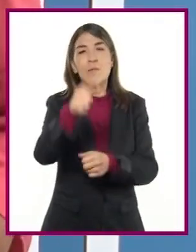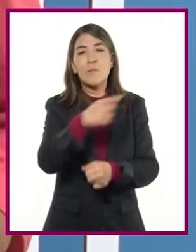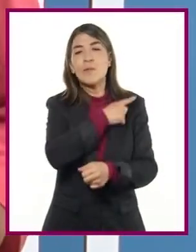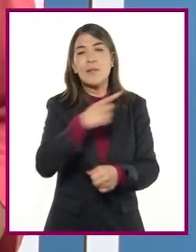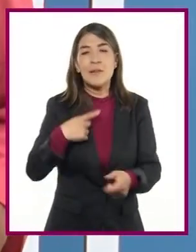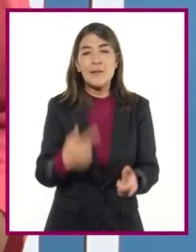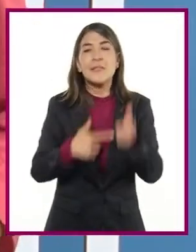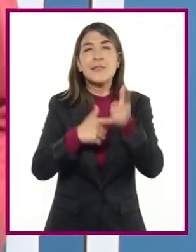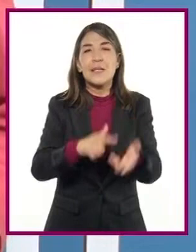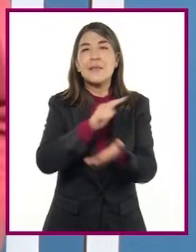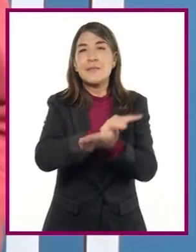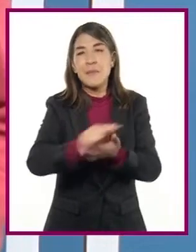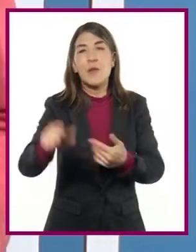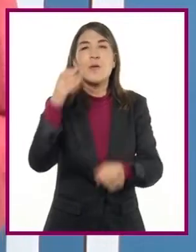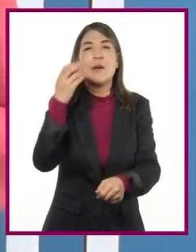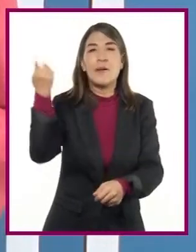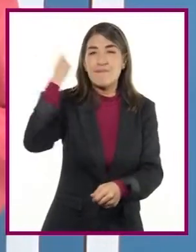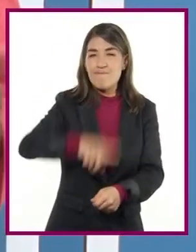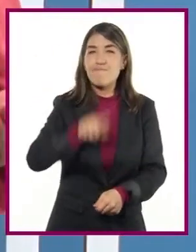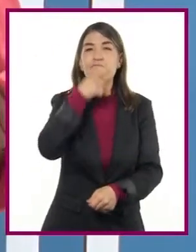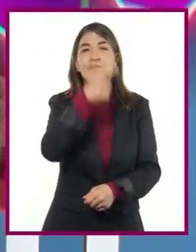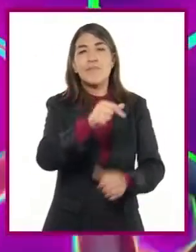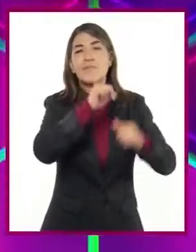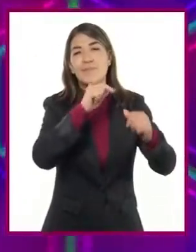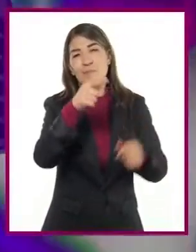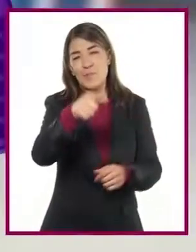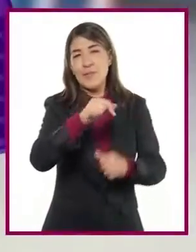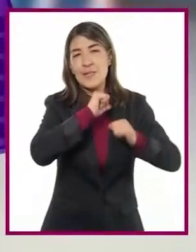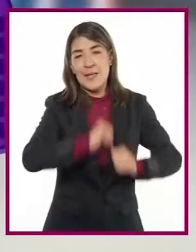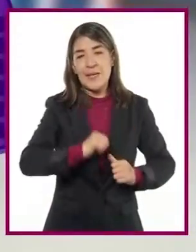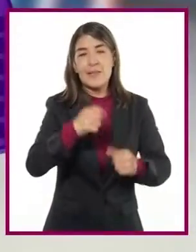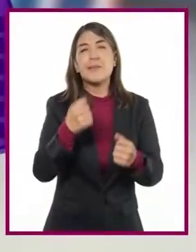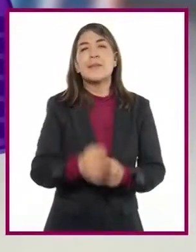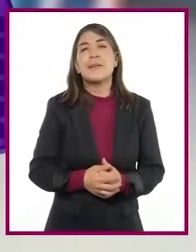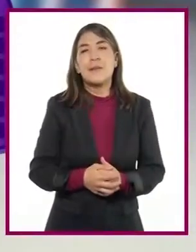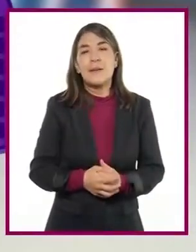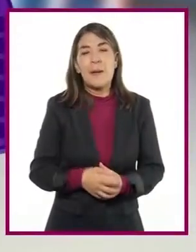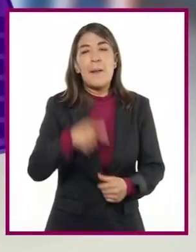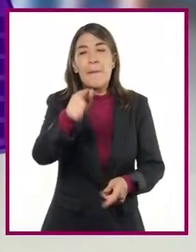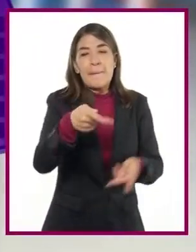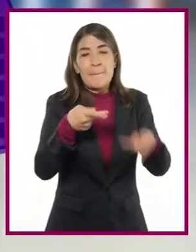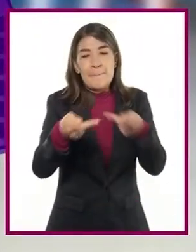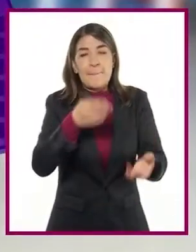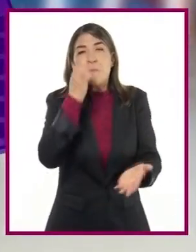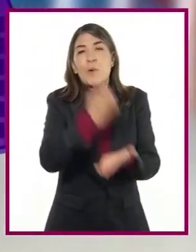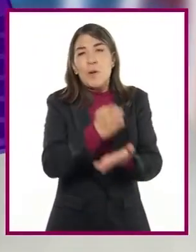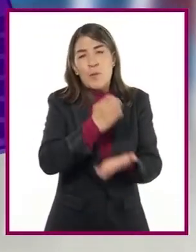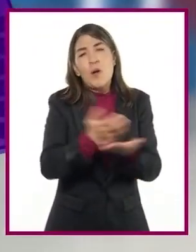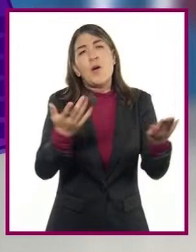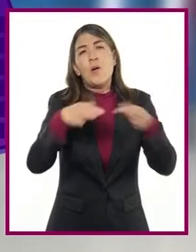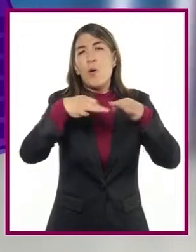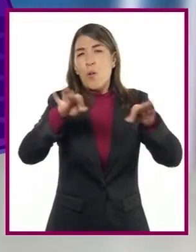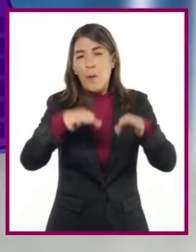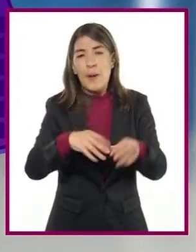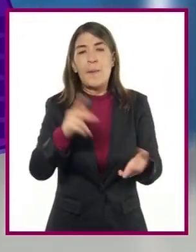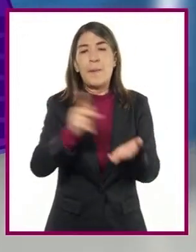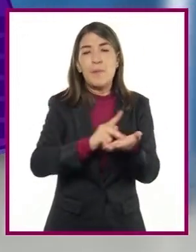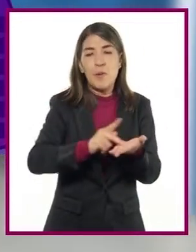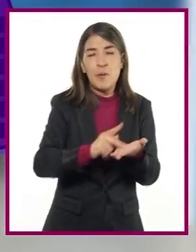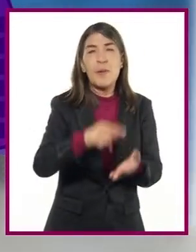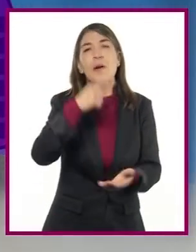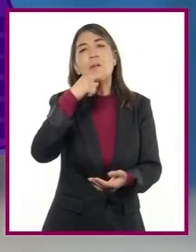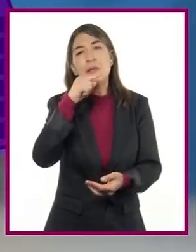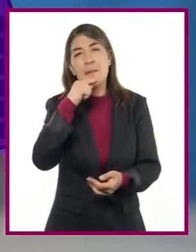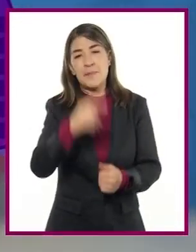de higiene que nos han indicado las autoridades de salud. Preparen su cuaderno o una hoja, bolígrafo o